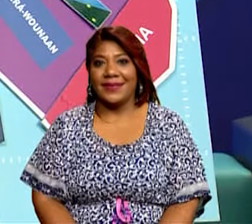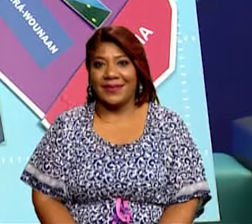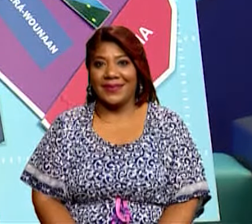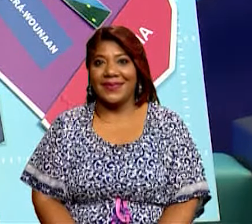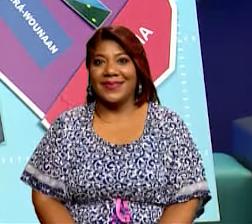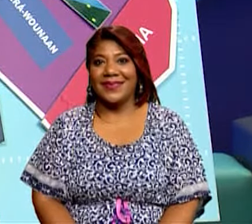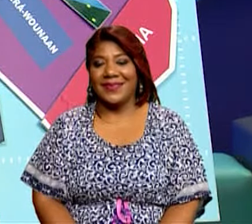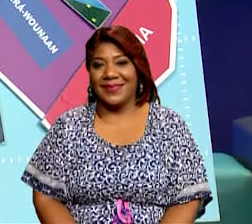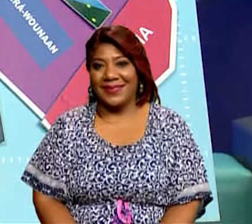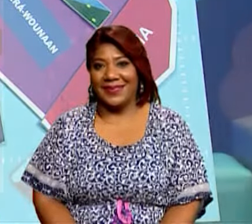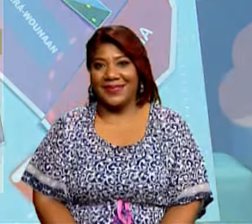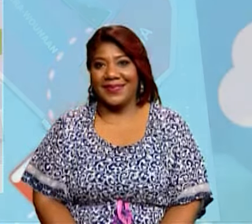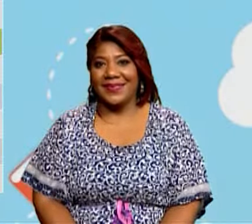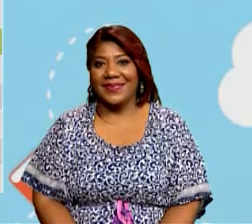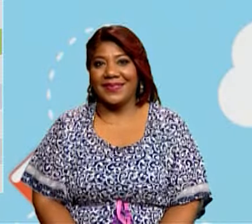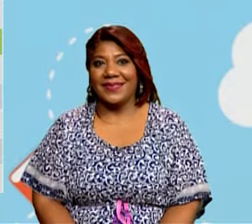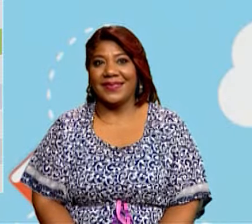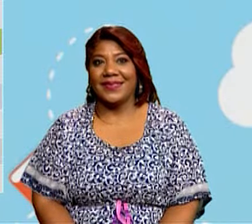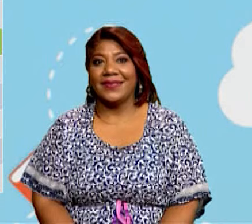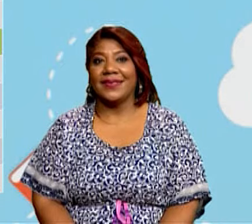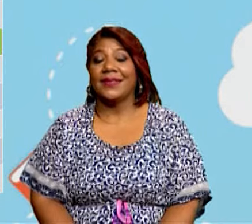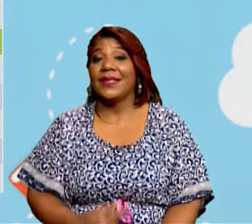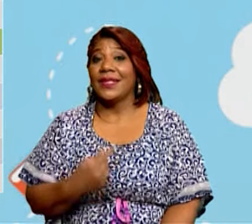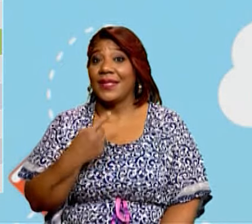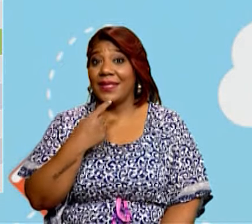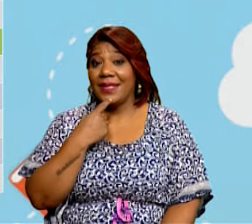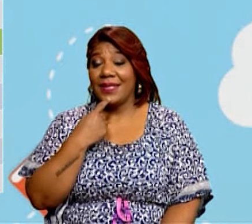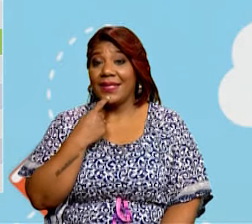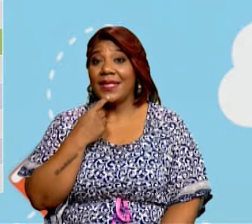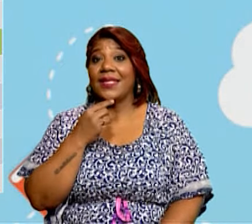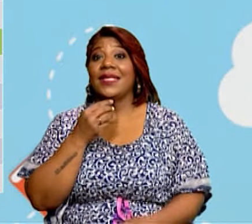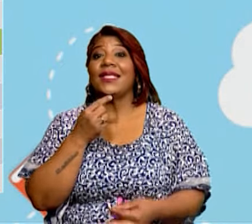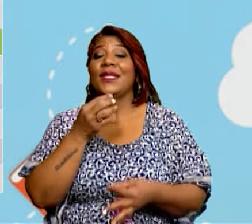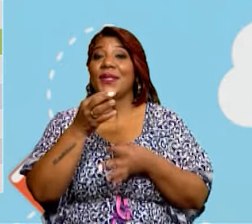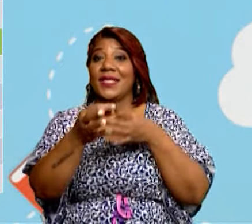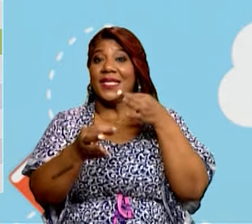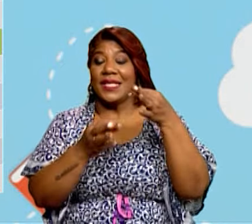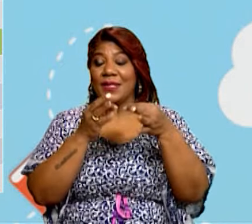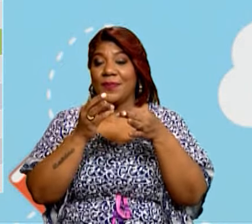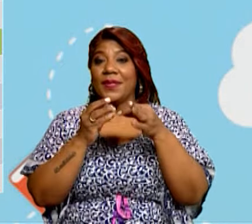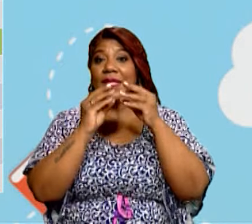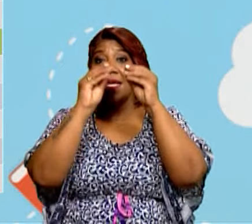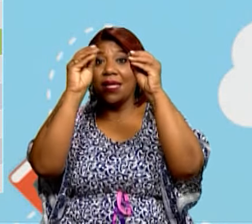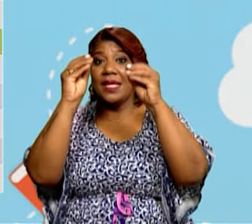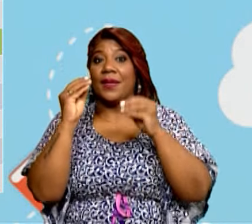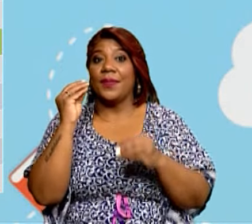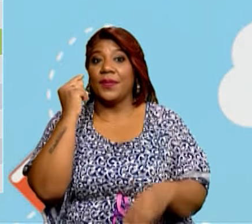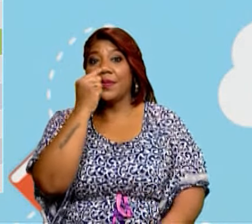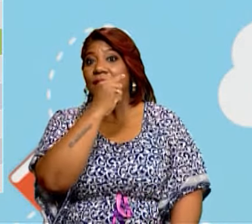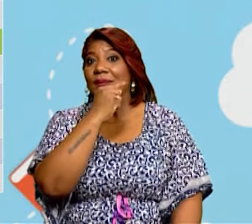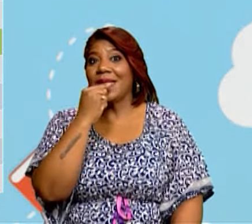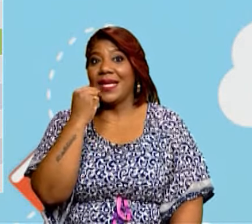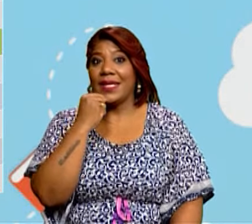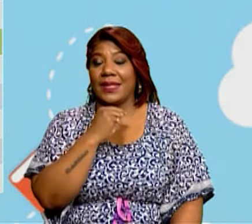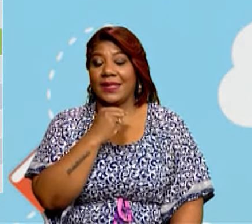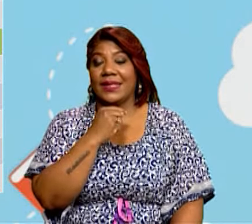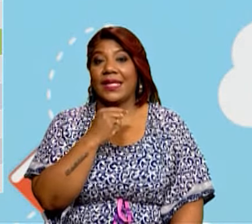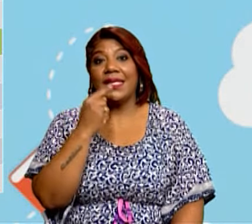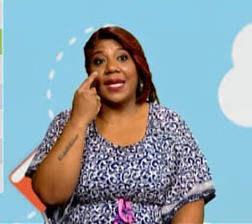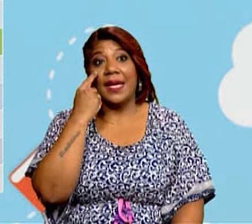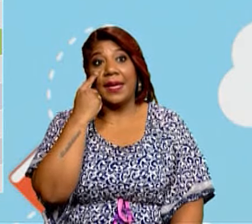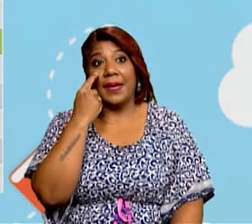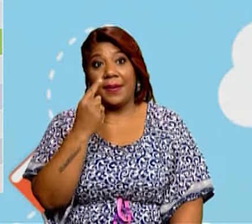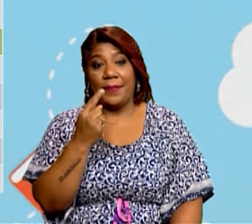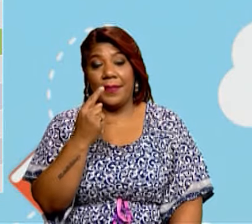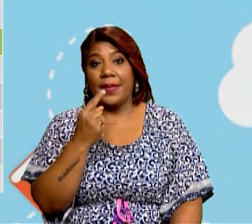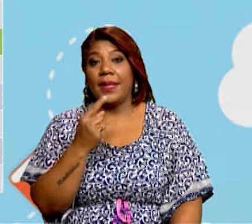Aquí están entonces lo que ya te estábamos mencionando sobre las cabeceras. A ver, vamos a repasar un poquito.